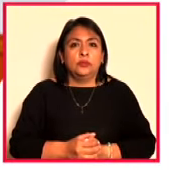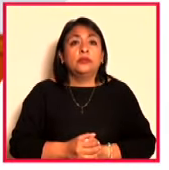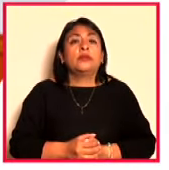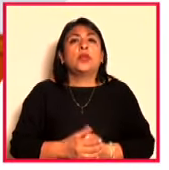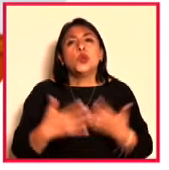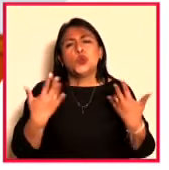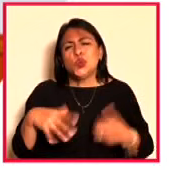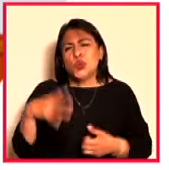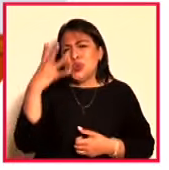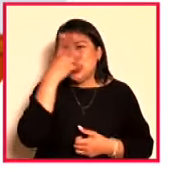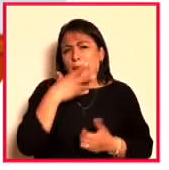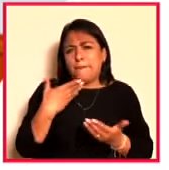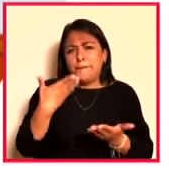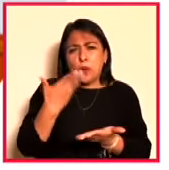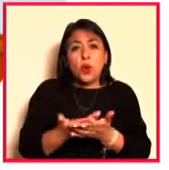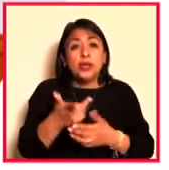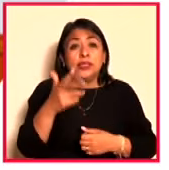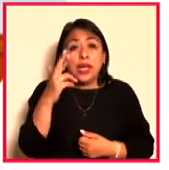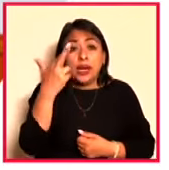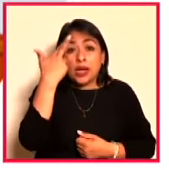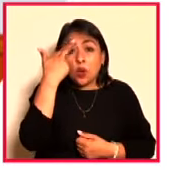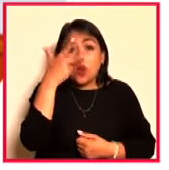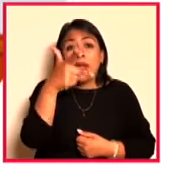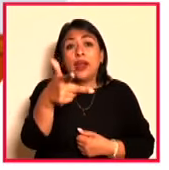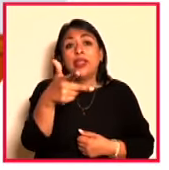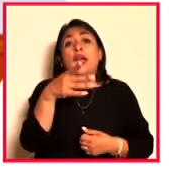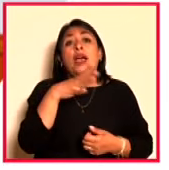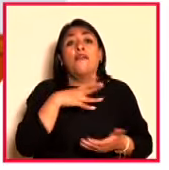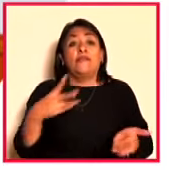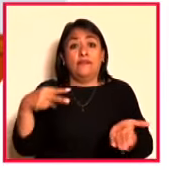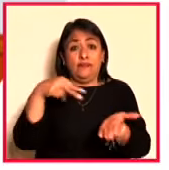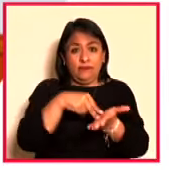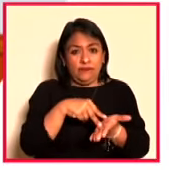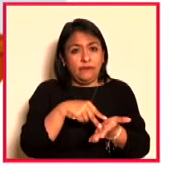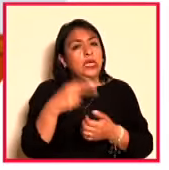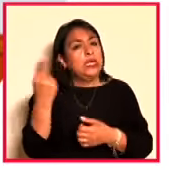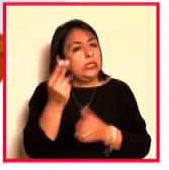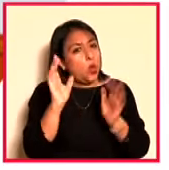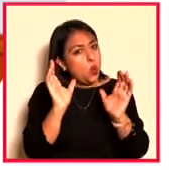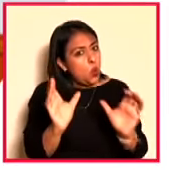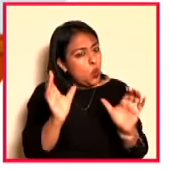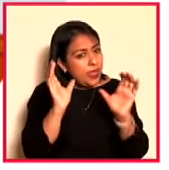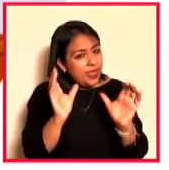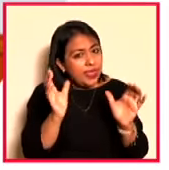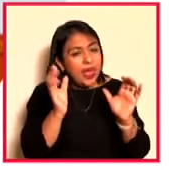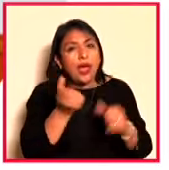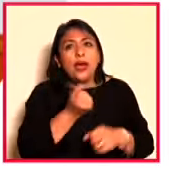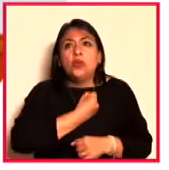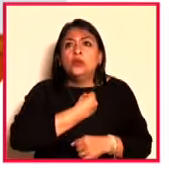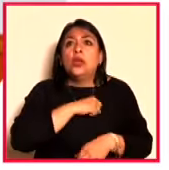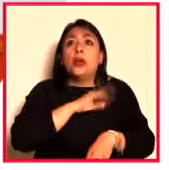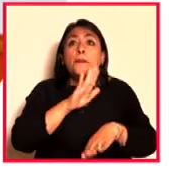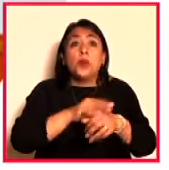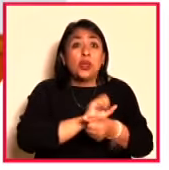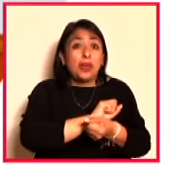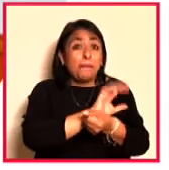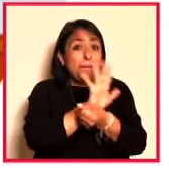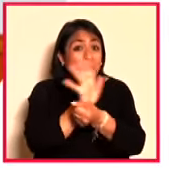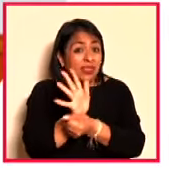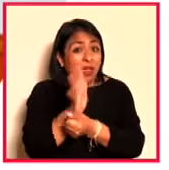Fascinante la propuesta, y les recordamos que en estas funciones presenciales hay que tomar todas las medidas sanitarias porque la pandemia aún